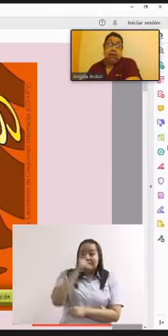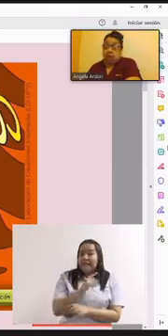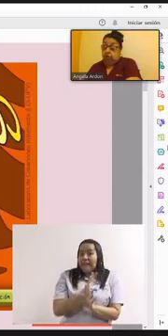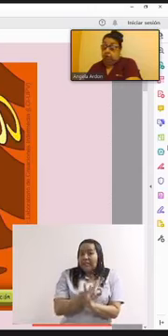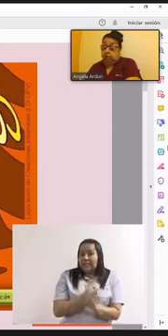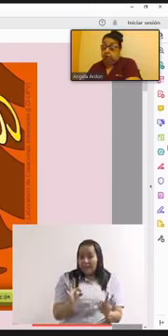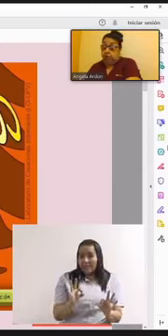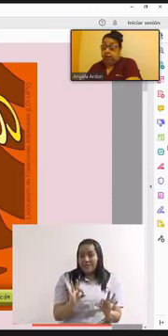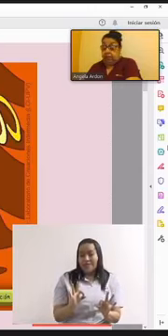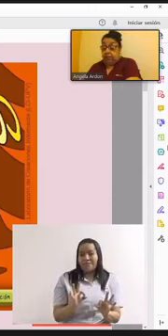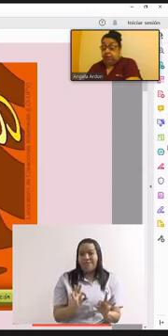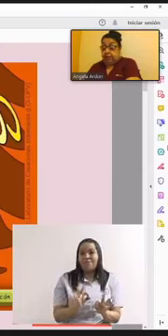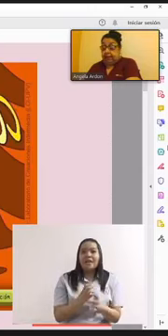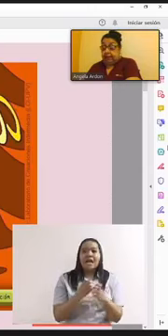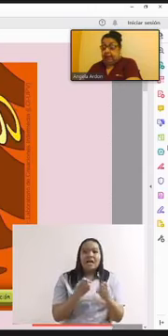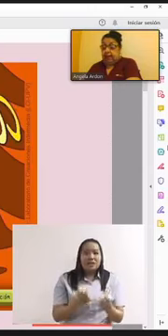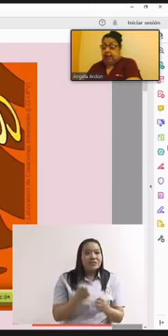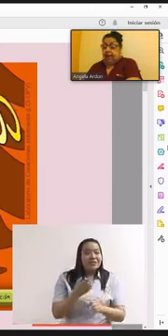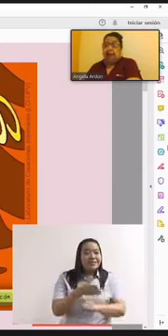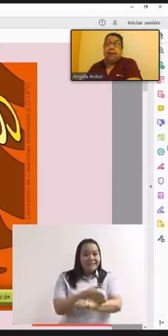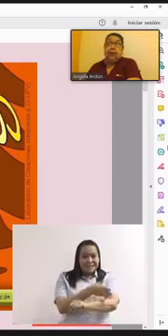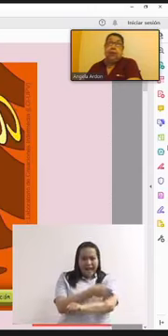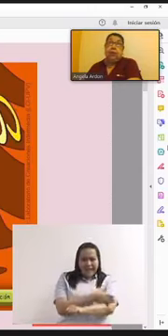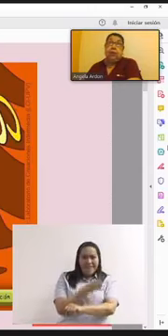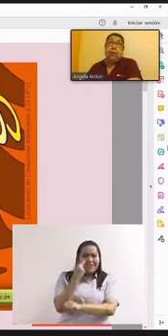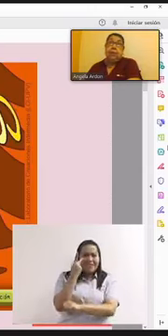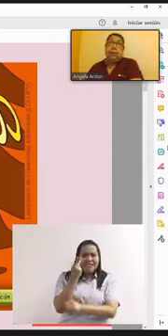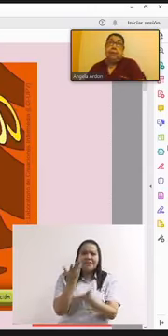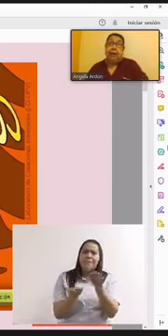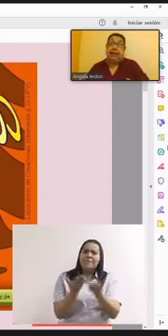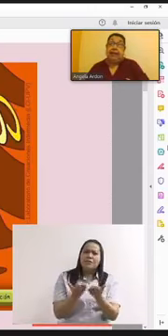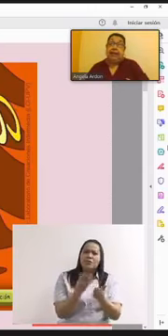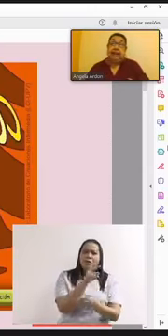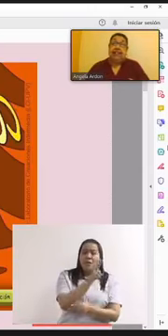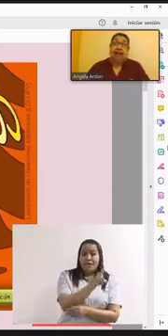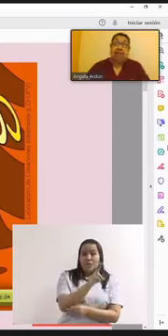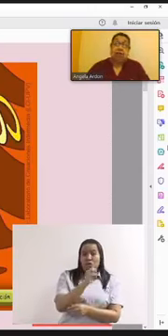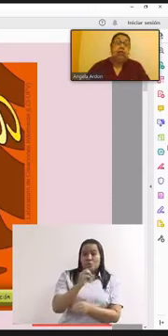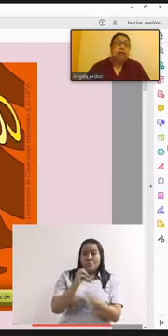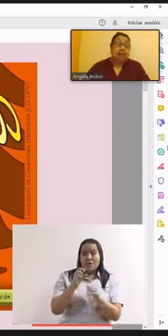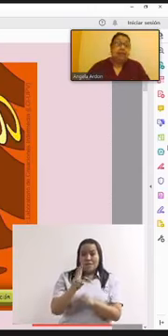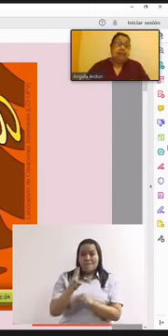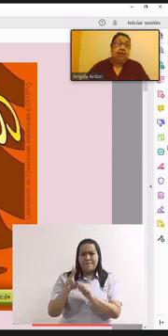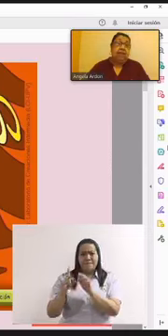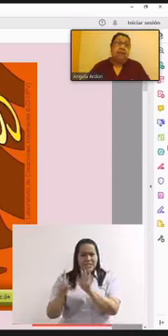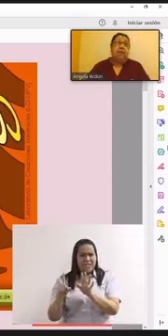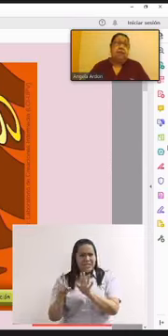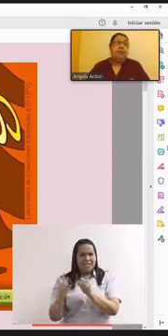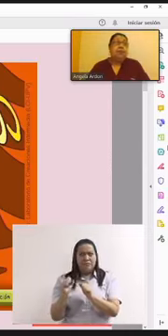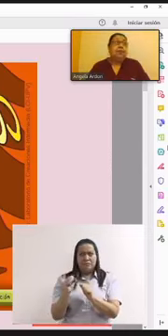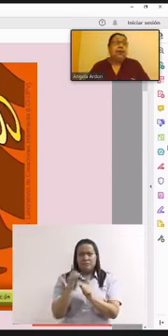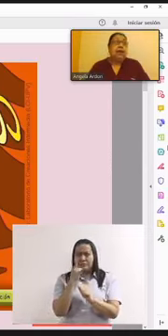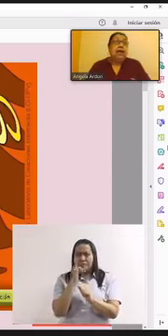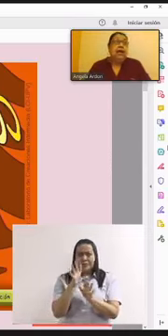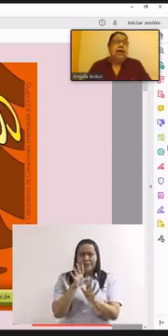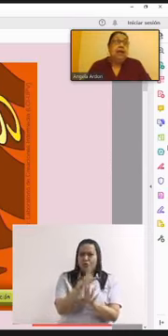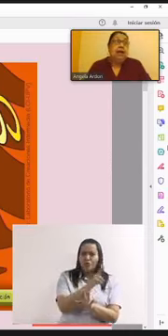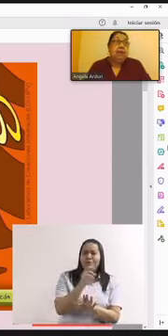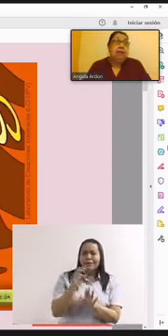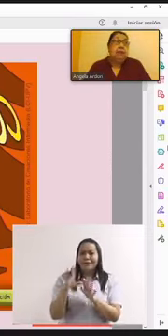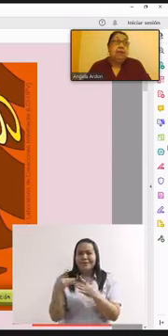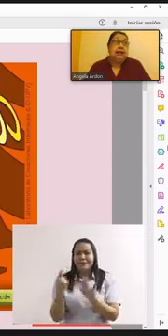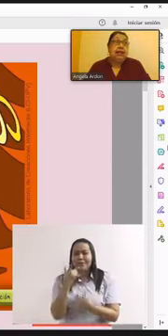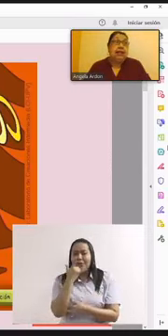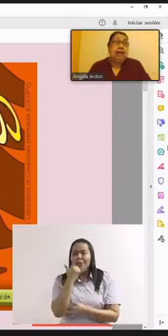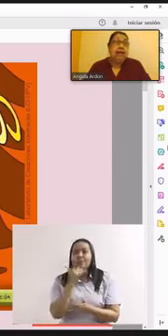hace 2 años, era preocupante que para el 2026, o 26, perdón, sí, iban a